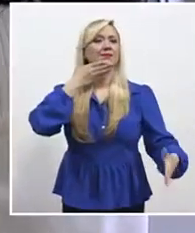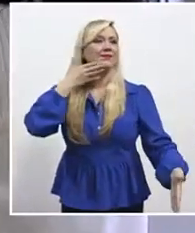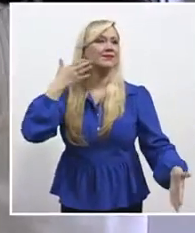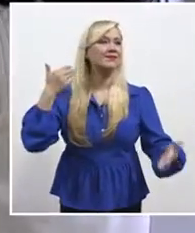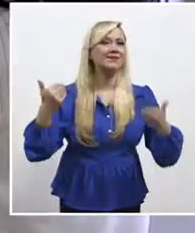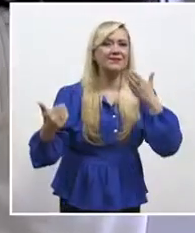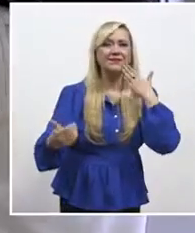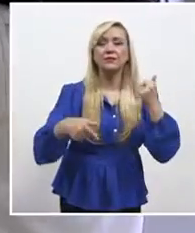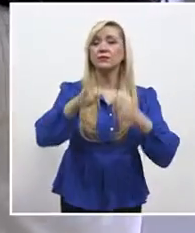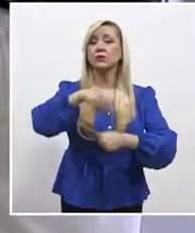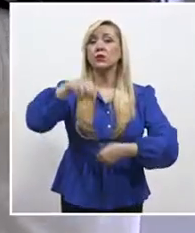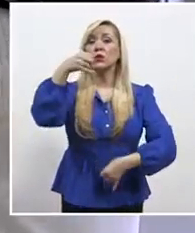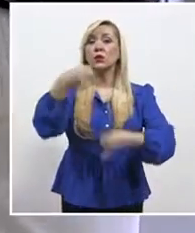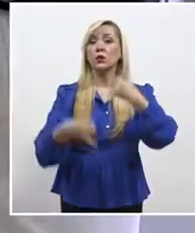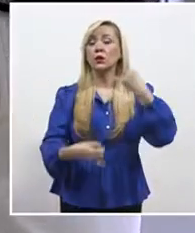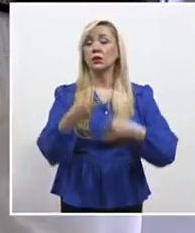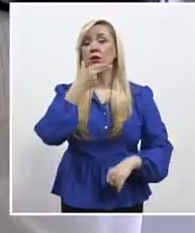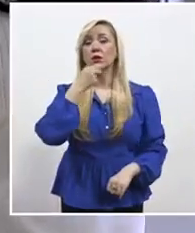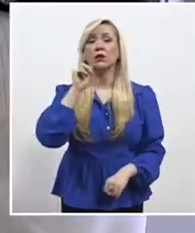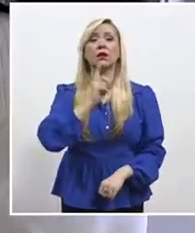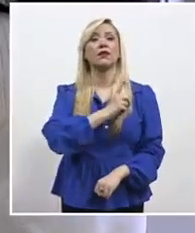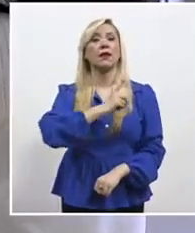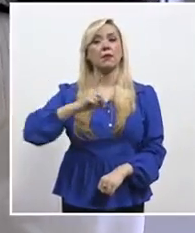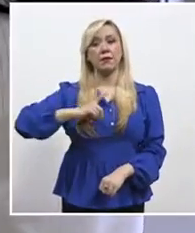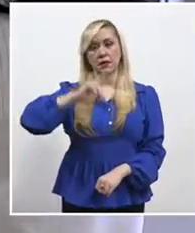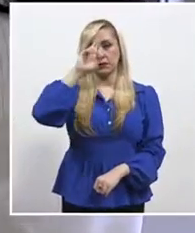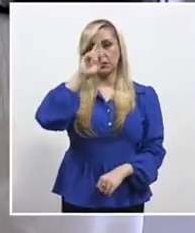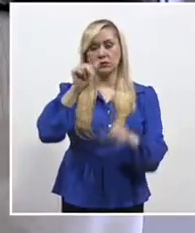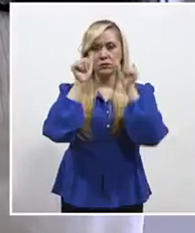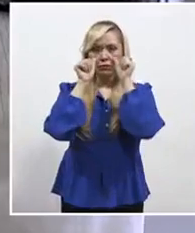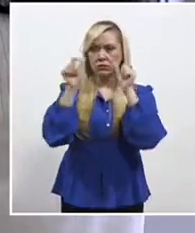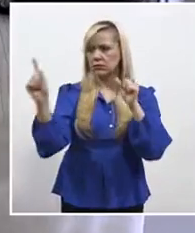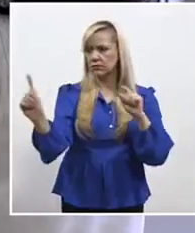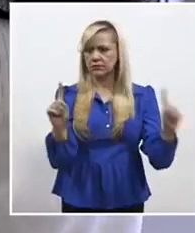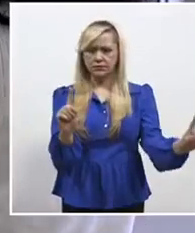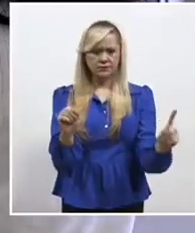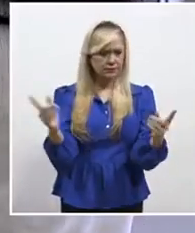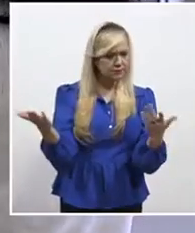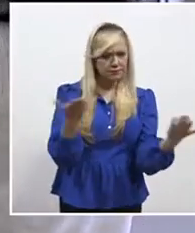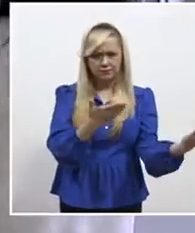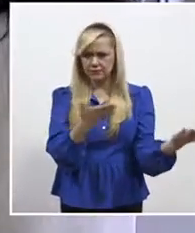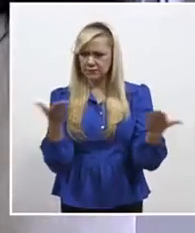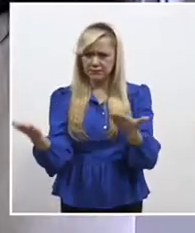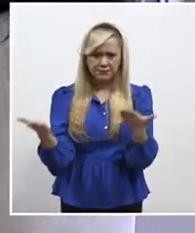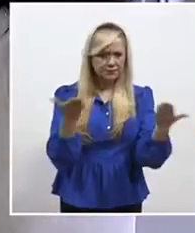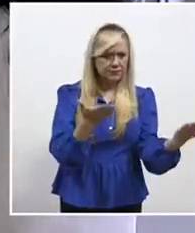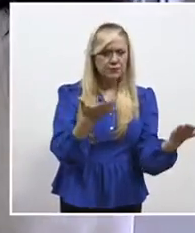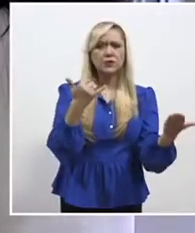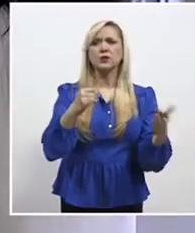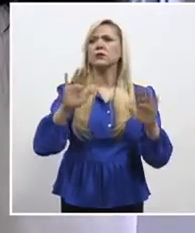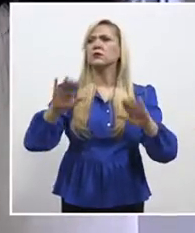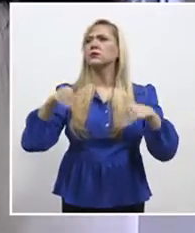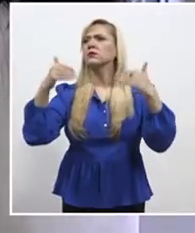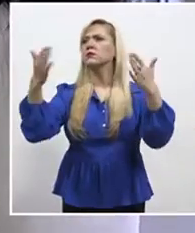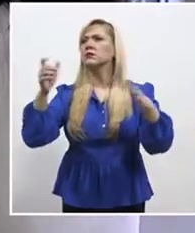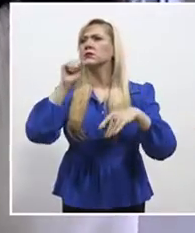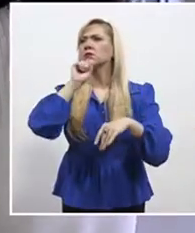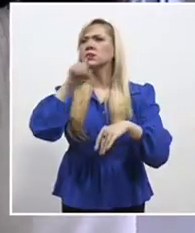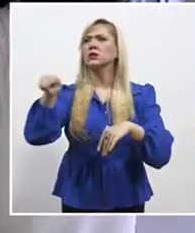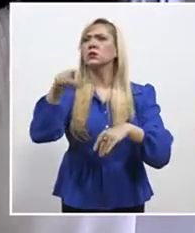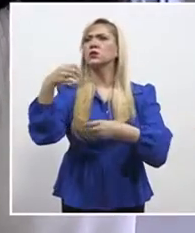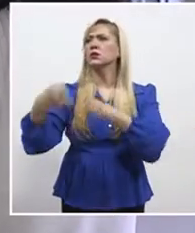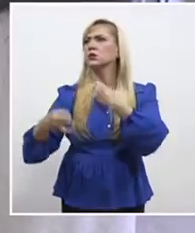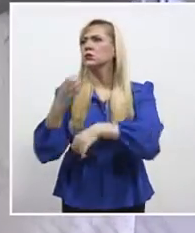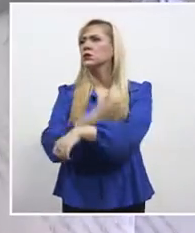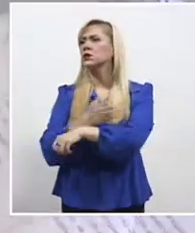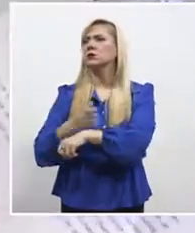personas impartidoras de justicia deben escuchar con respeto a las partes en conflicto y en relación con otras personas impartidoras de justicia. Deben